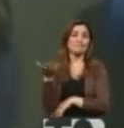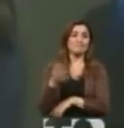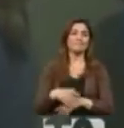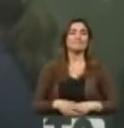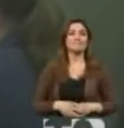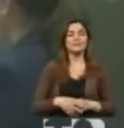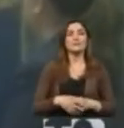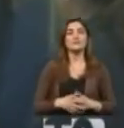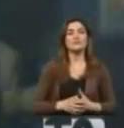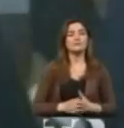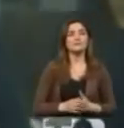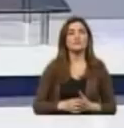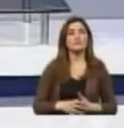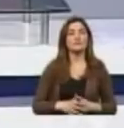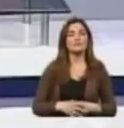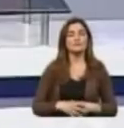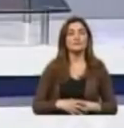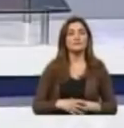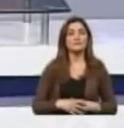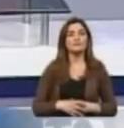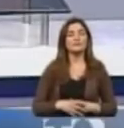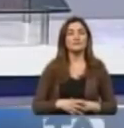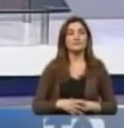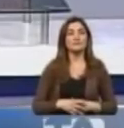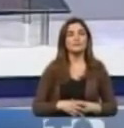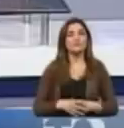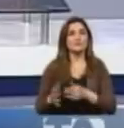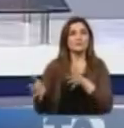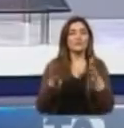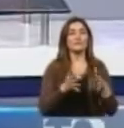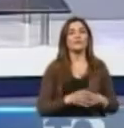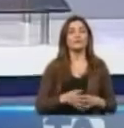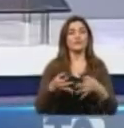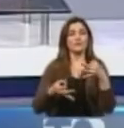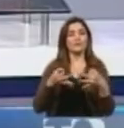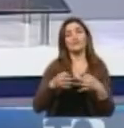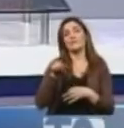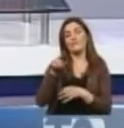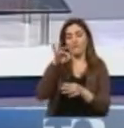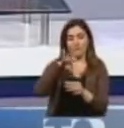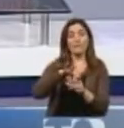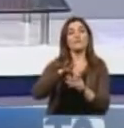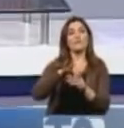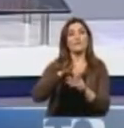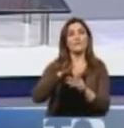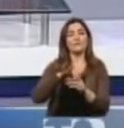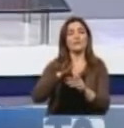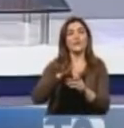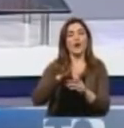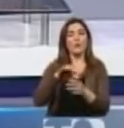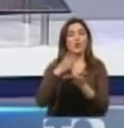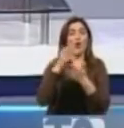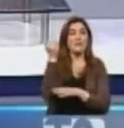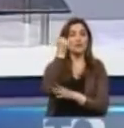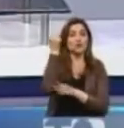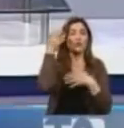encabeza. Dayana Monroy, 24 horas. El Pleno del Tribunal Contencioso Electoral suspendió los derechos políticos